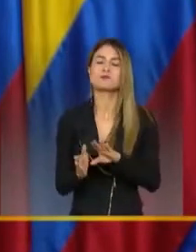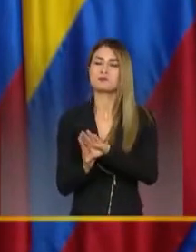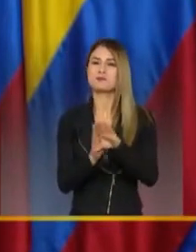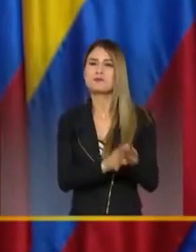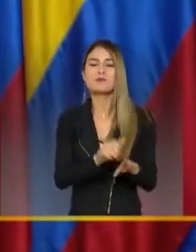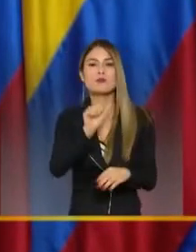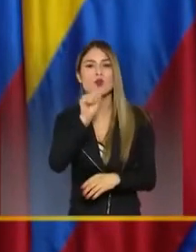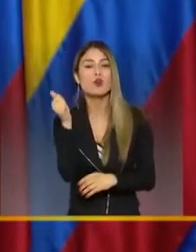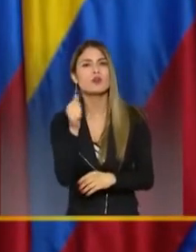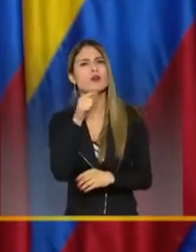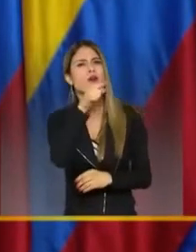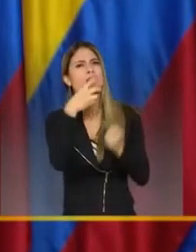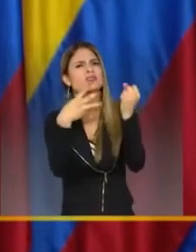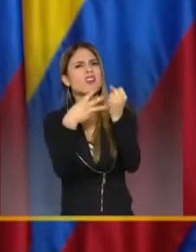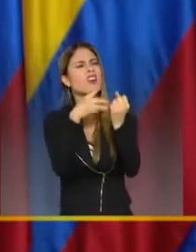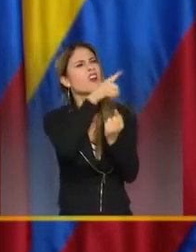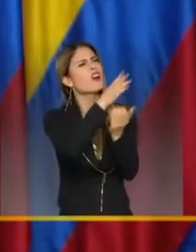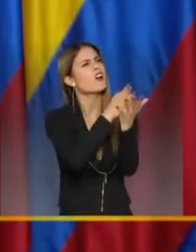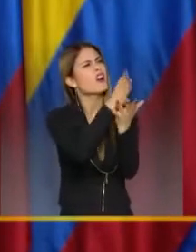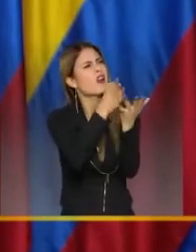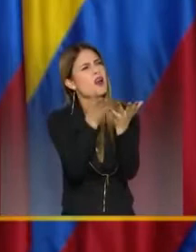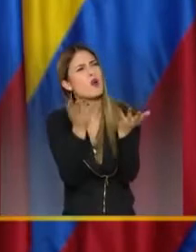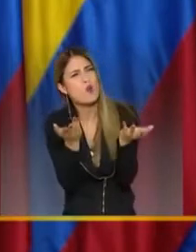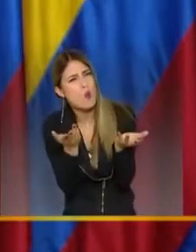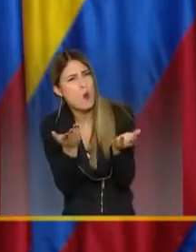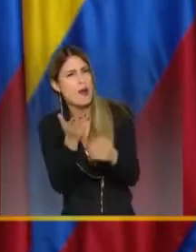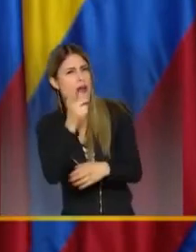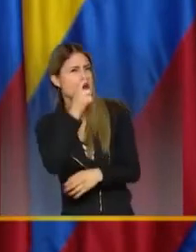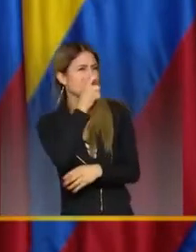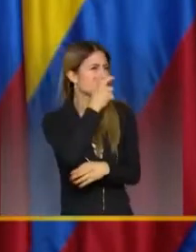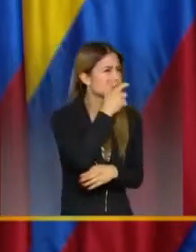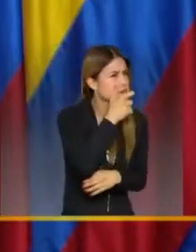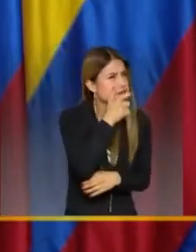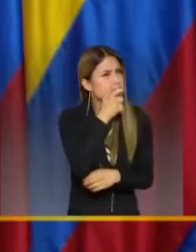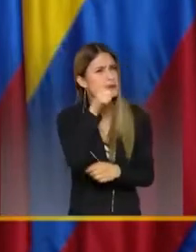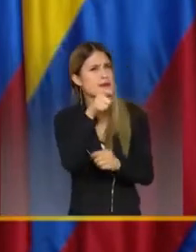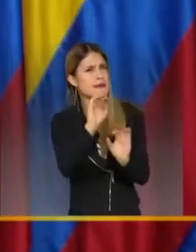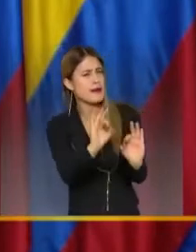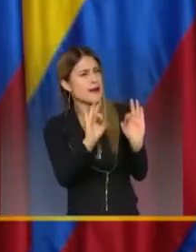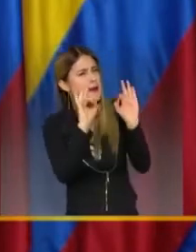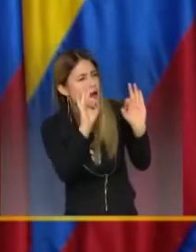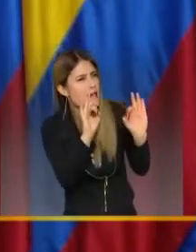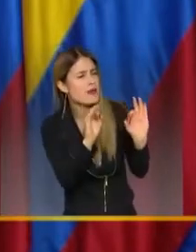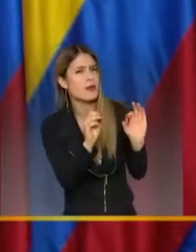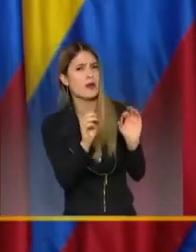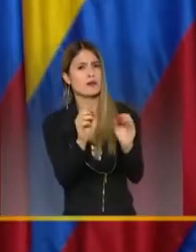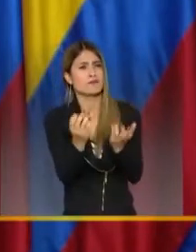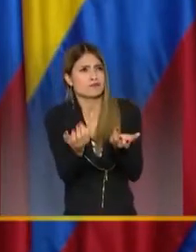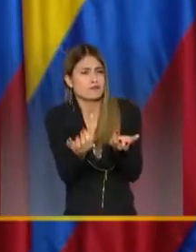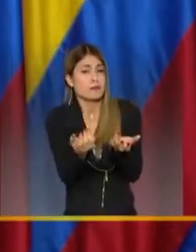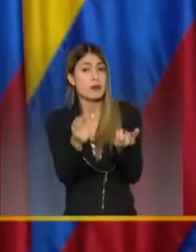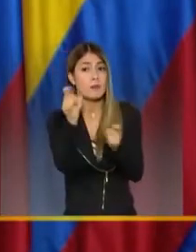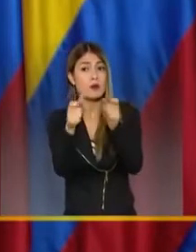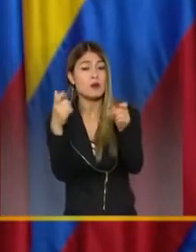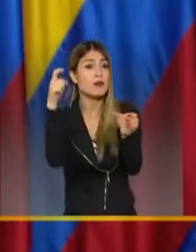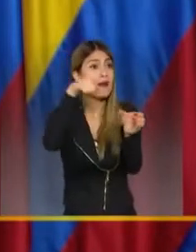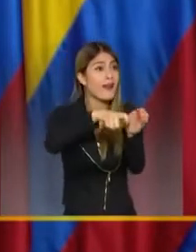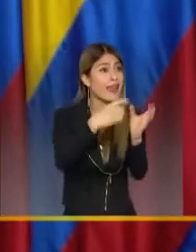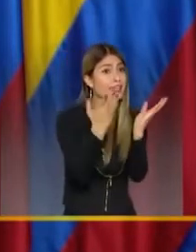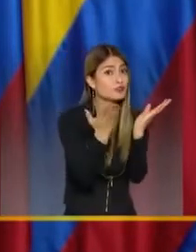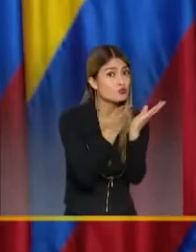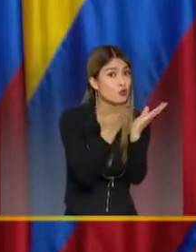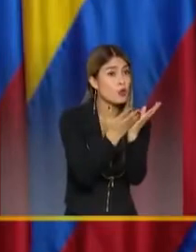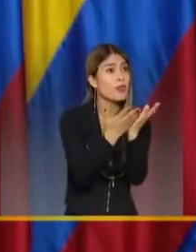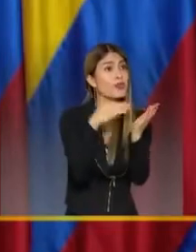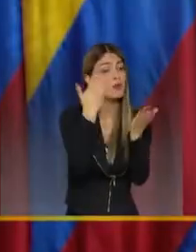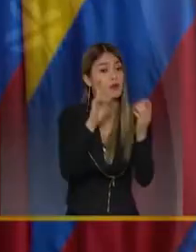los programas ofrecidos para hacerlos más pertinentes y así lograr que los egresados tuvieran una mejor oportunidad de